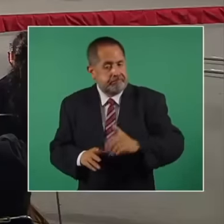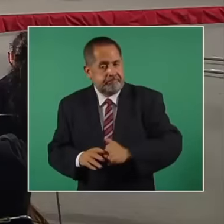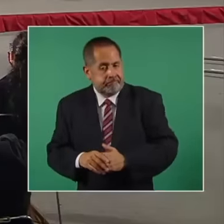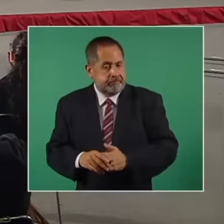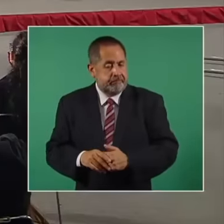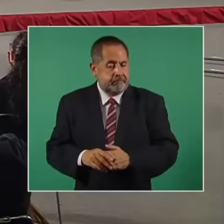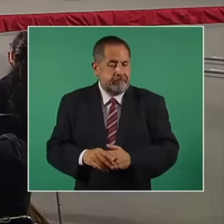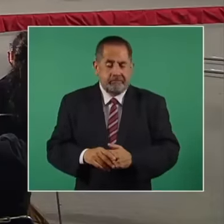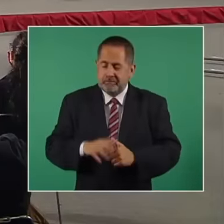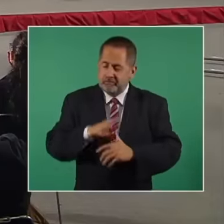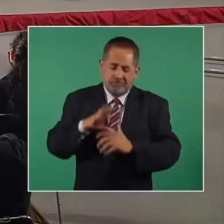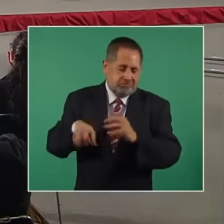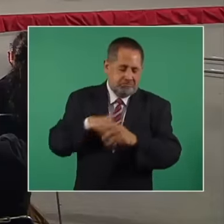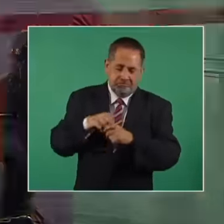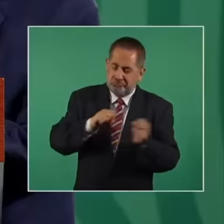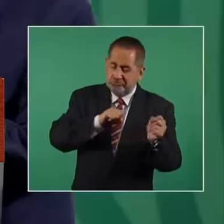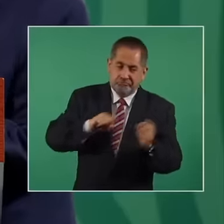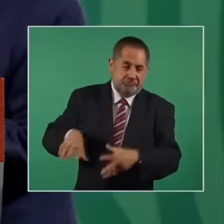completamente en el abandono,